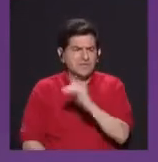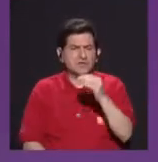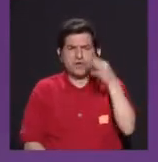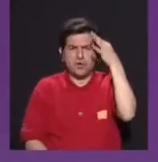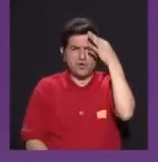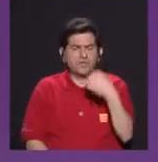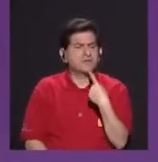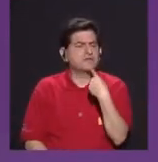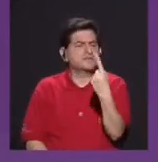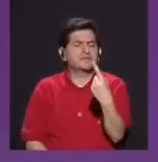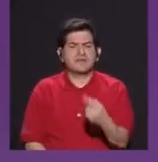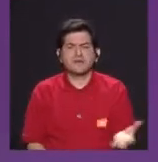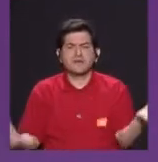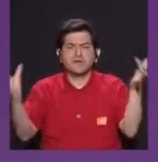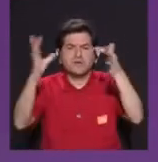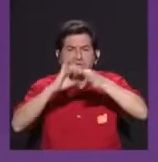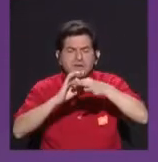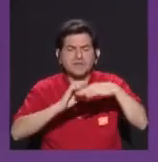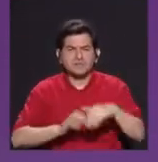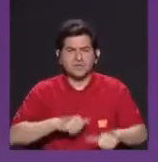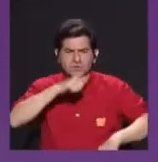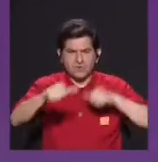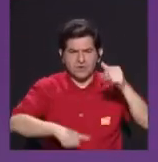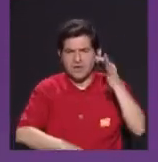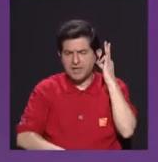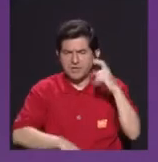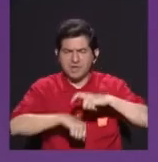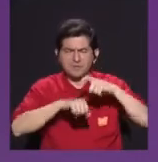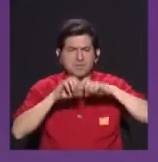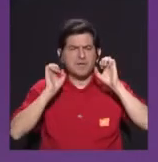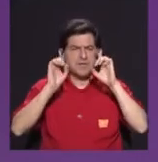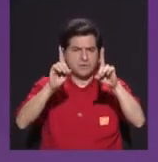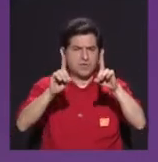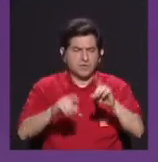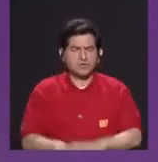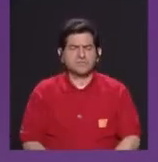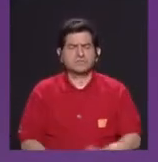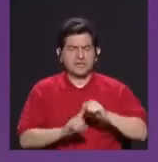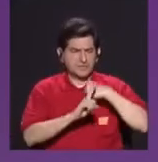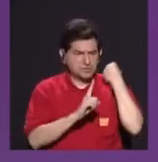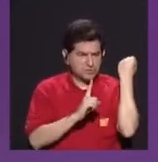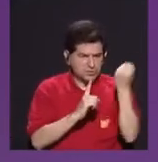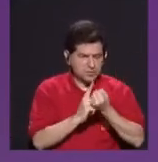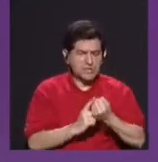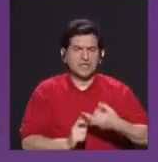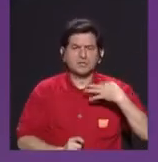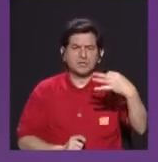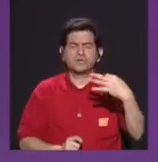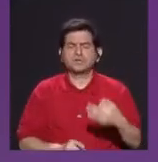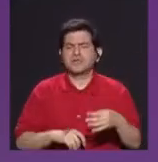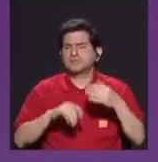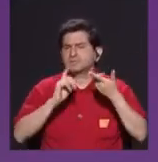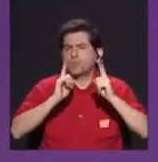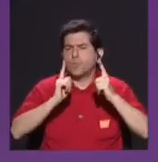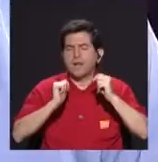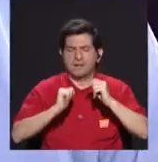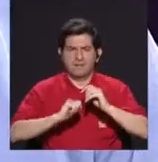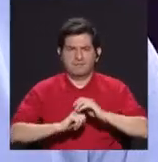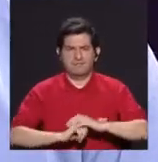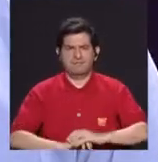criterios acerca de feminismo cuando educamos y nos educamos como sociedad todos los días si